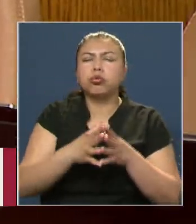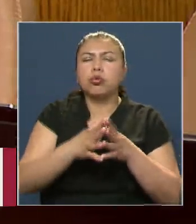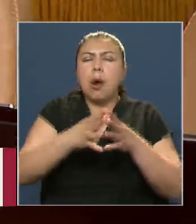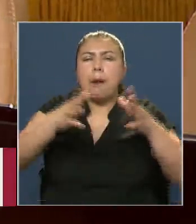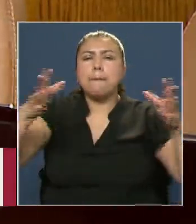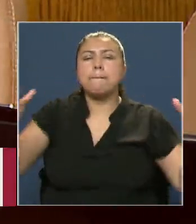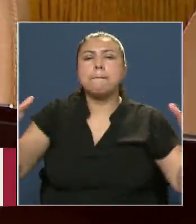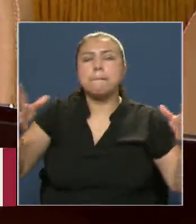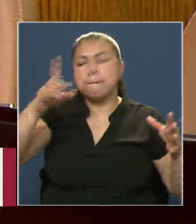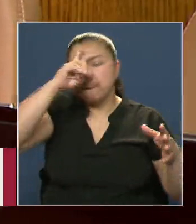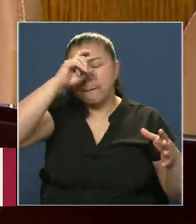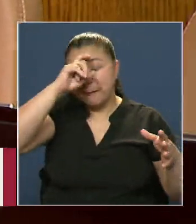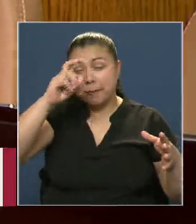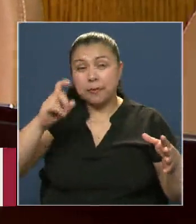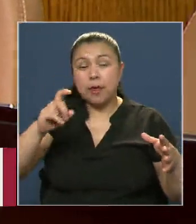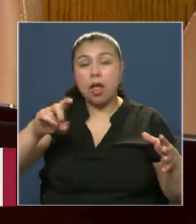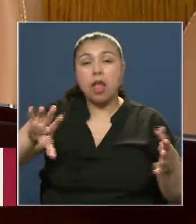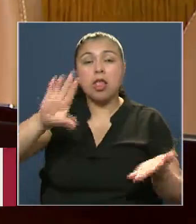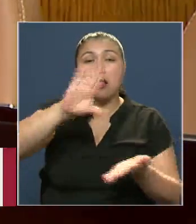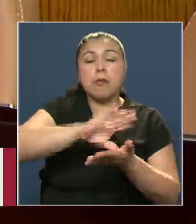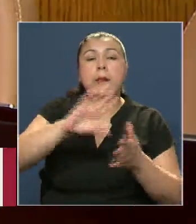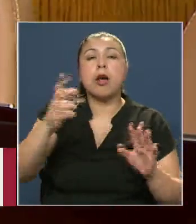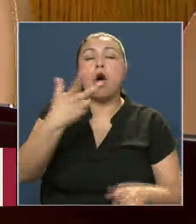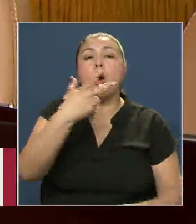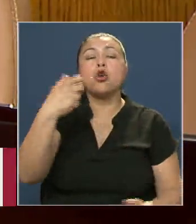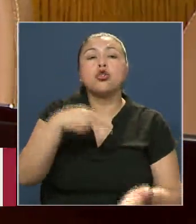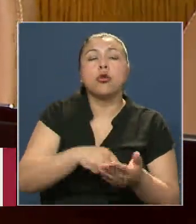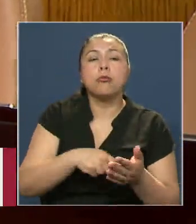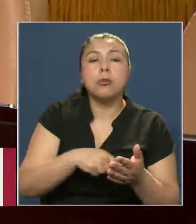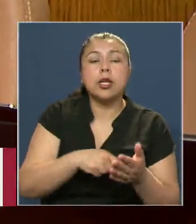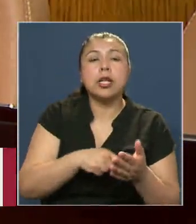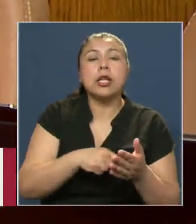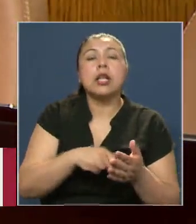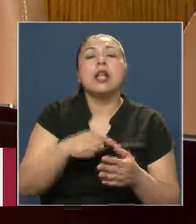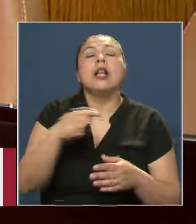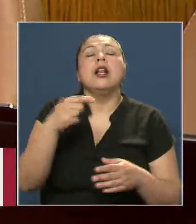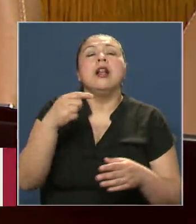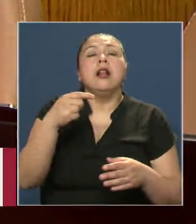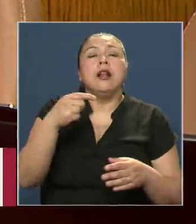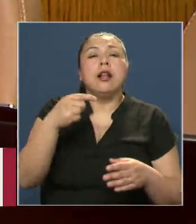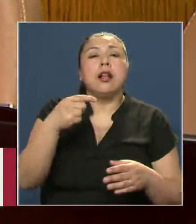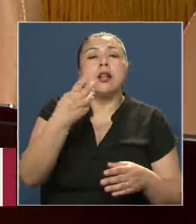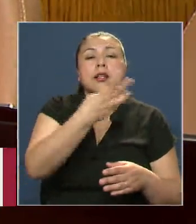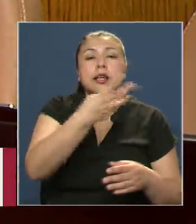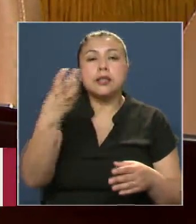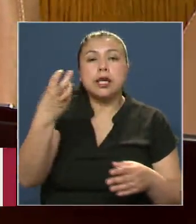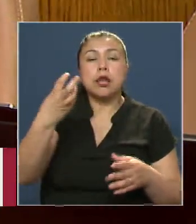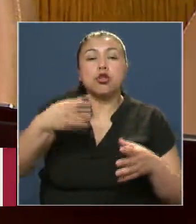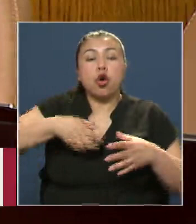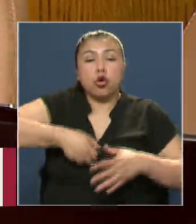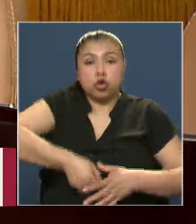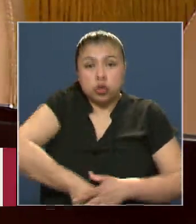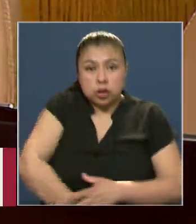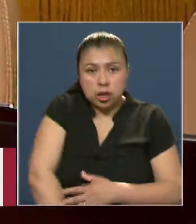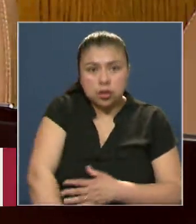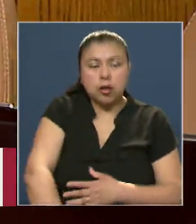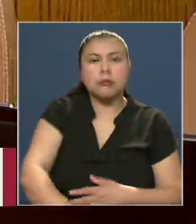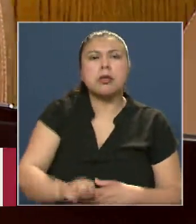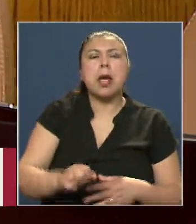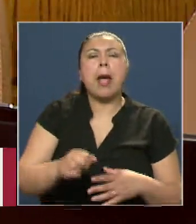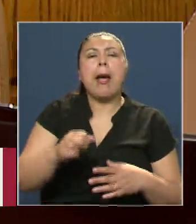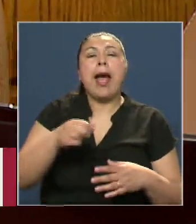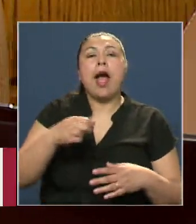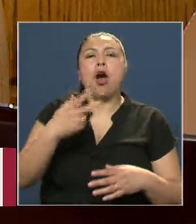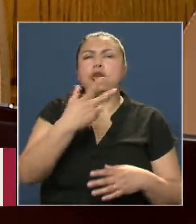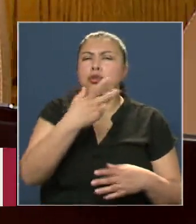país, con un total de 8.300 partos. Tiene más de 450 traslados al